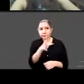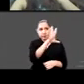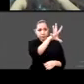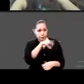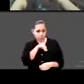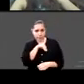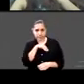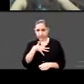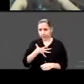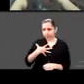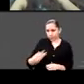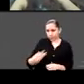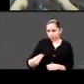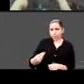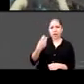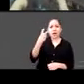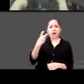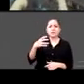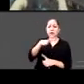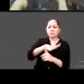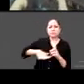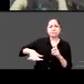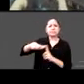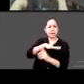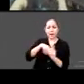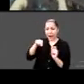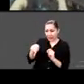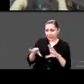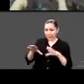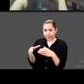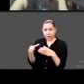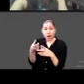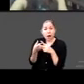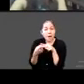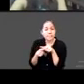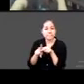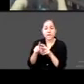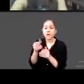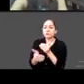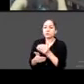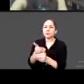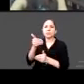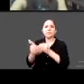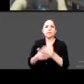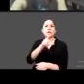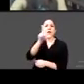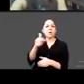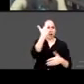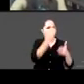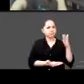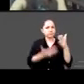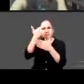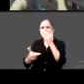de cultivo para todas las violencias que veremos después en la sociedad. Por lo tanto, queremos una sociedad